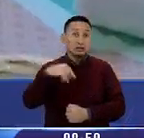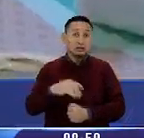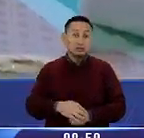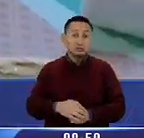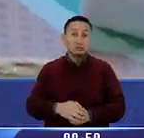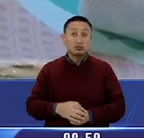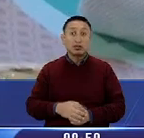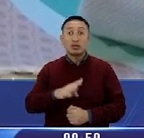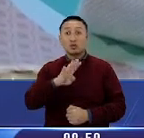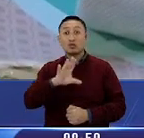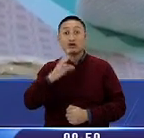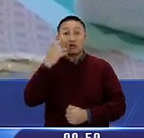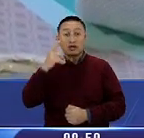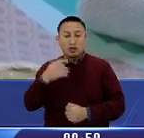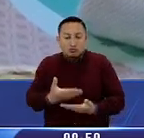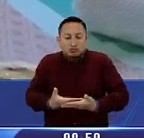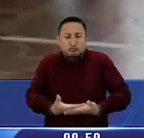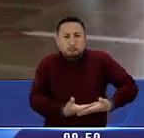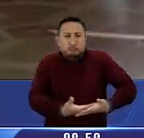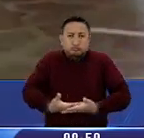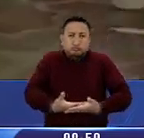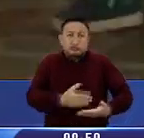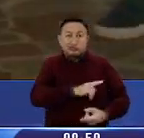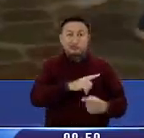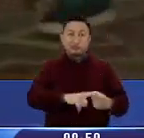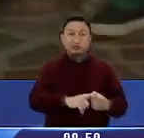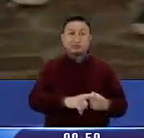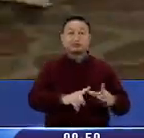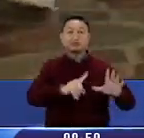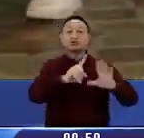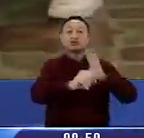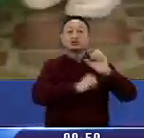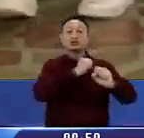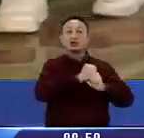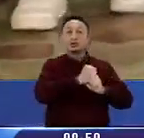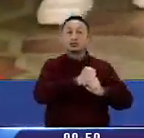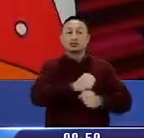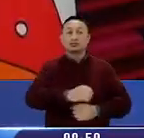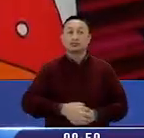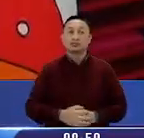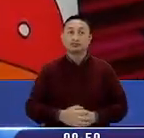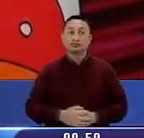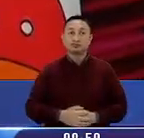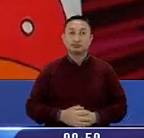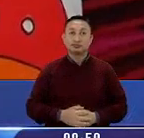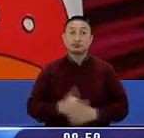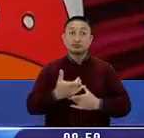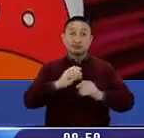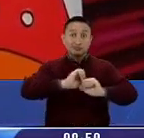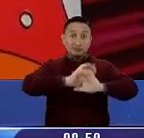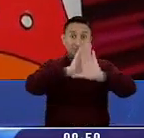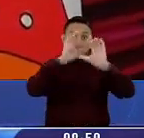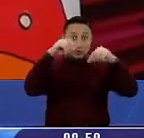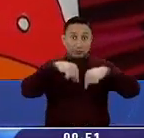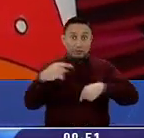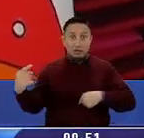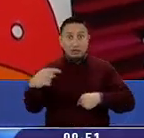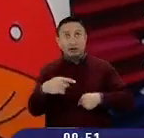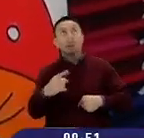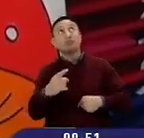los 45 días de nacidos hasta los 6 años de edad. En la mañana, cada vez que nosotros venimos,